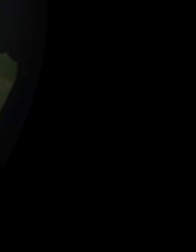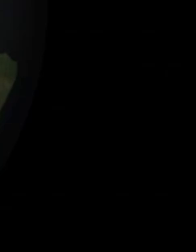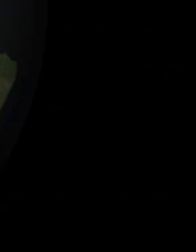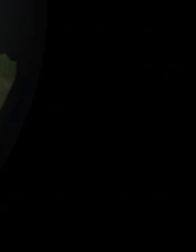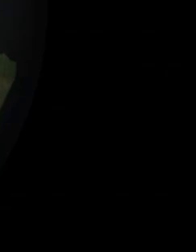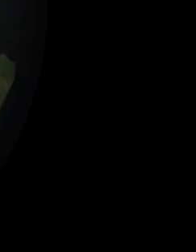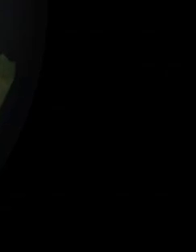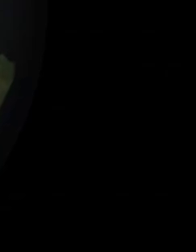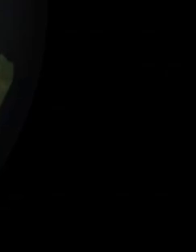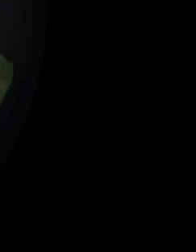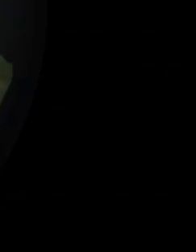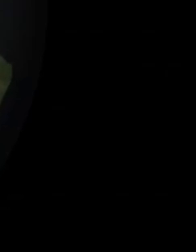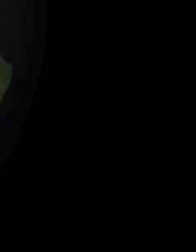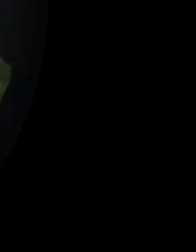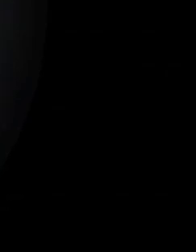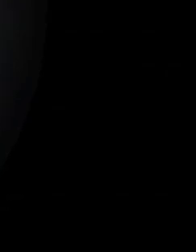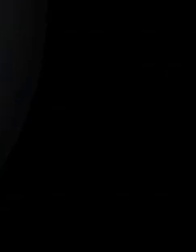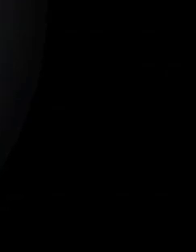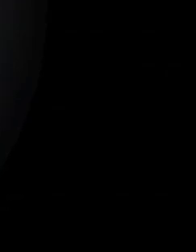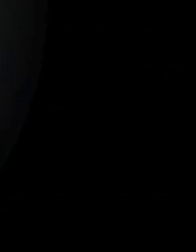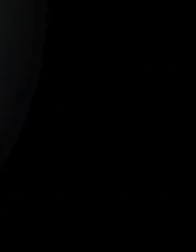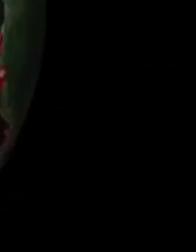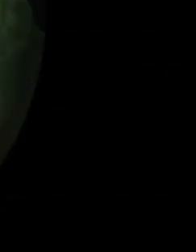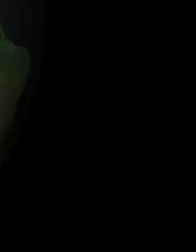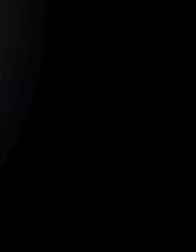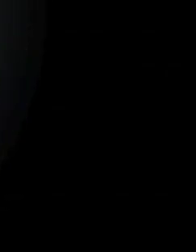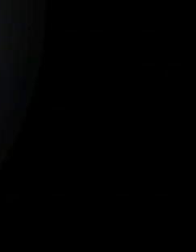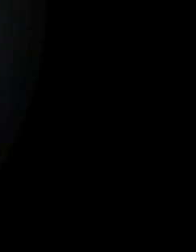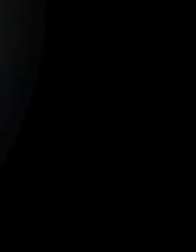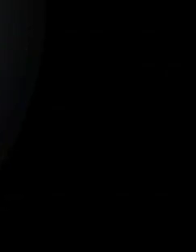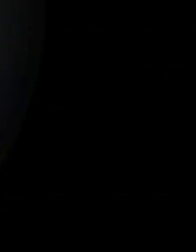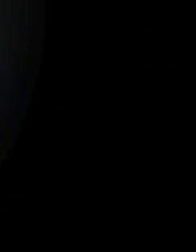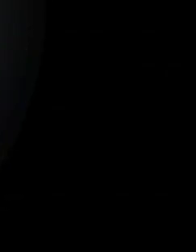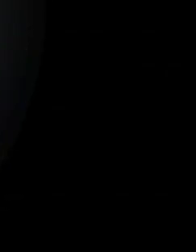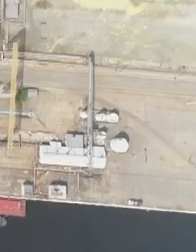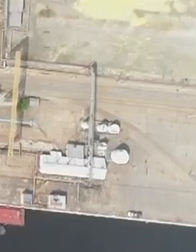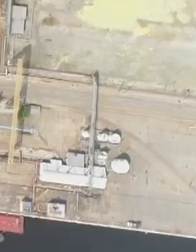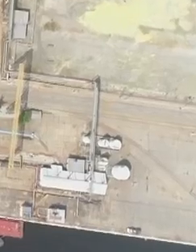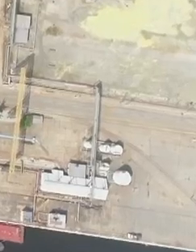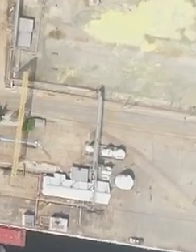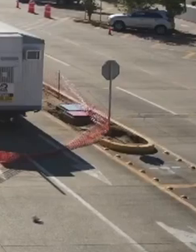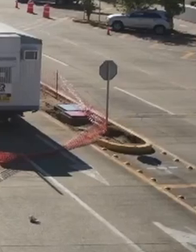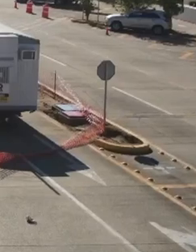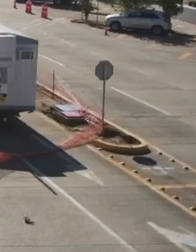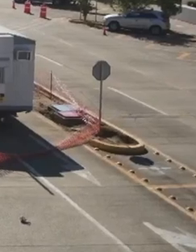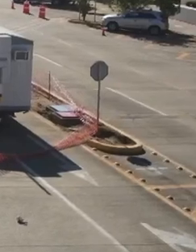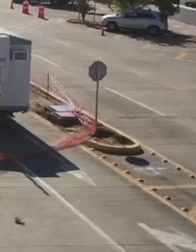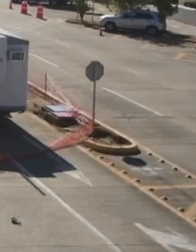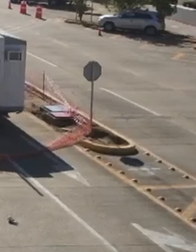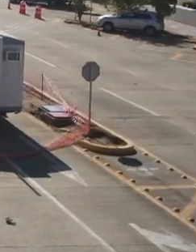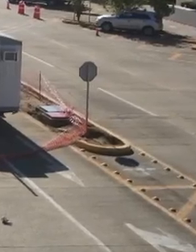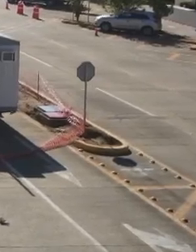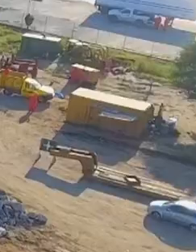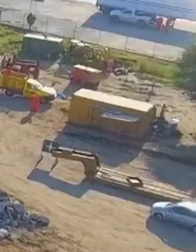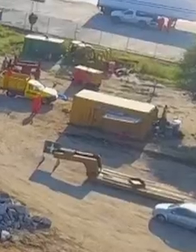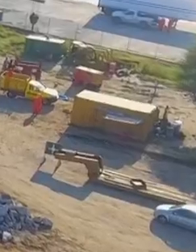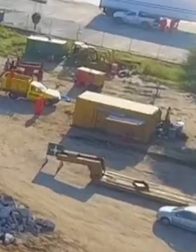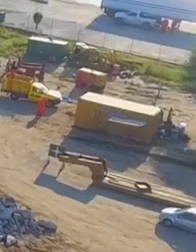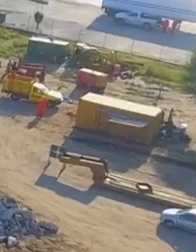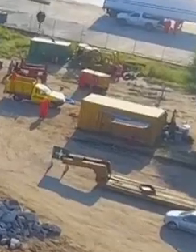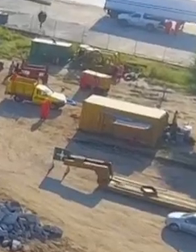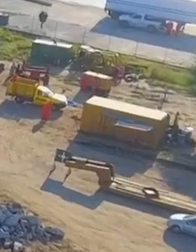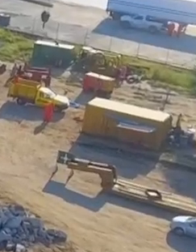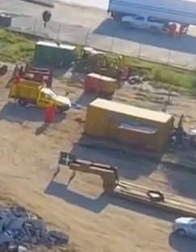con acceso a Estados Unidos, Asia, Centro y Sudamérica. Para ello, los puertos se modernizan y amplían